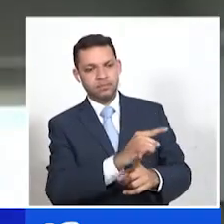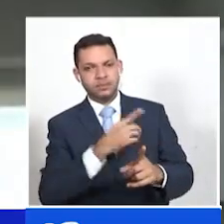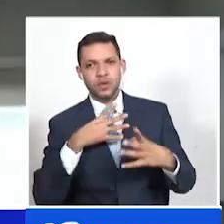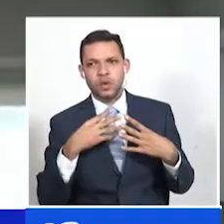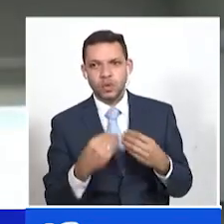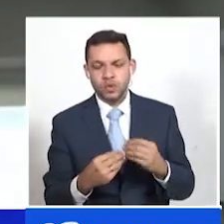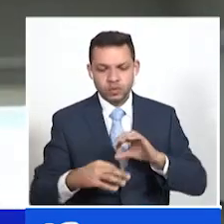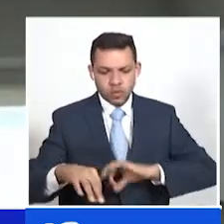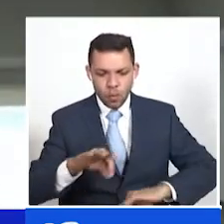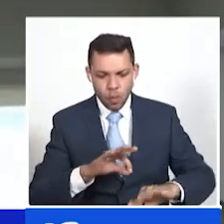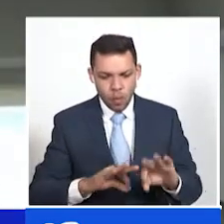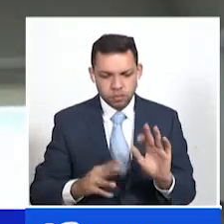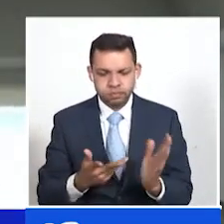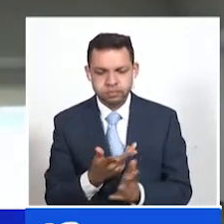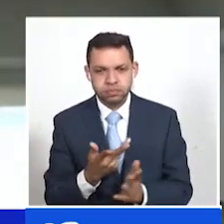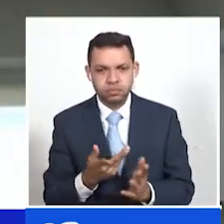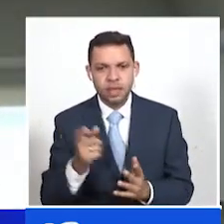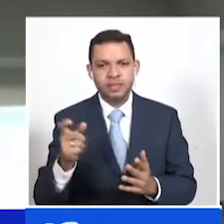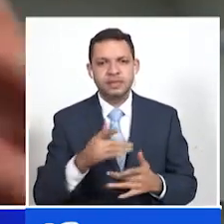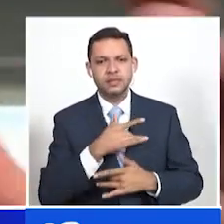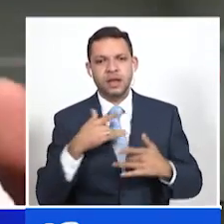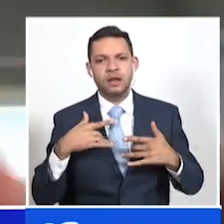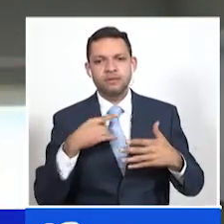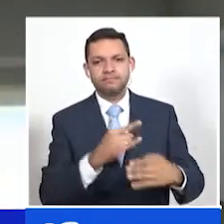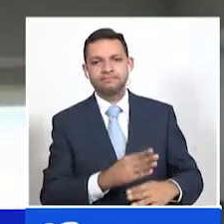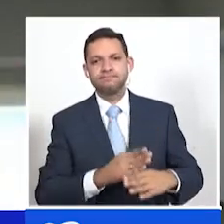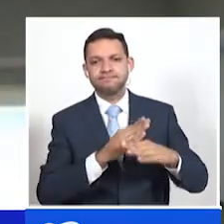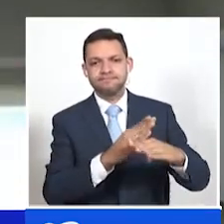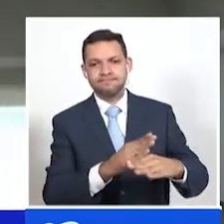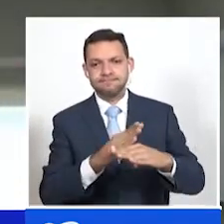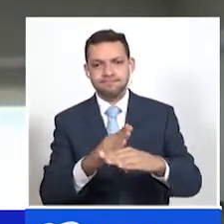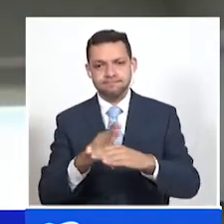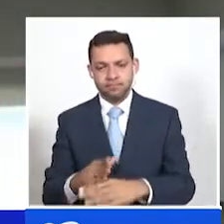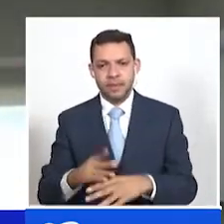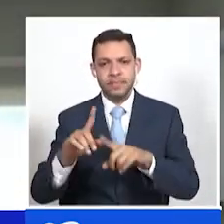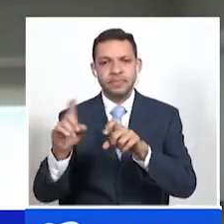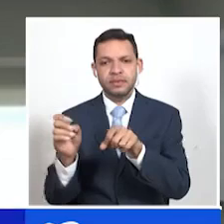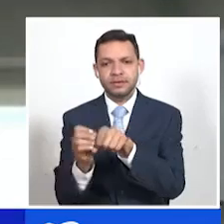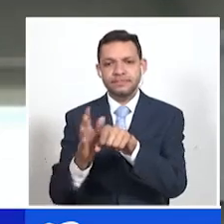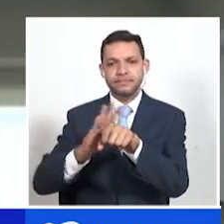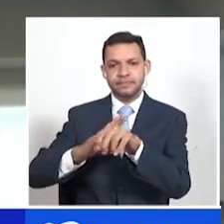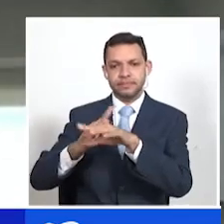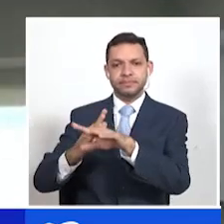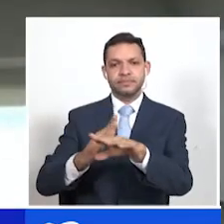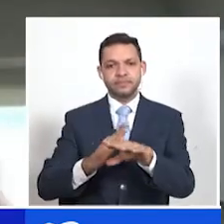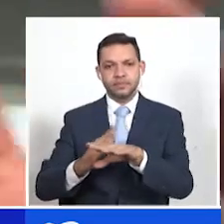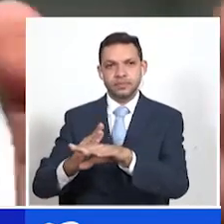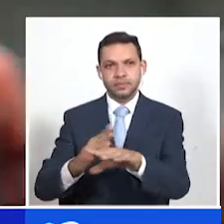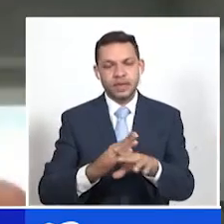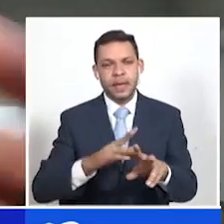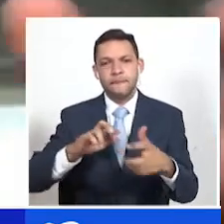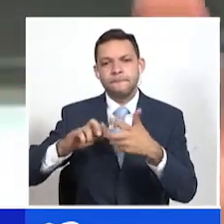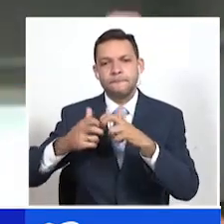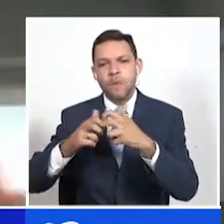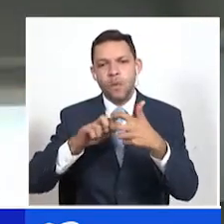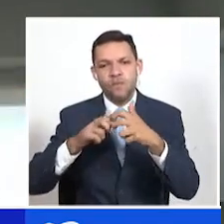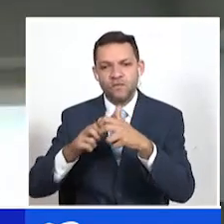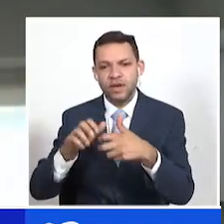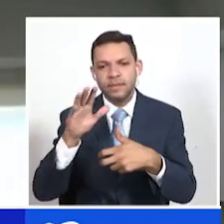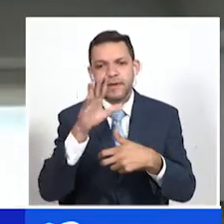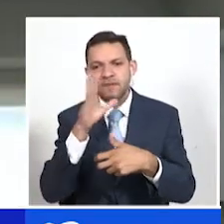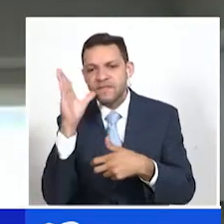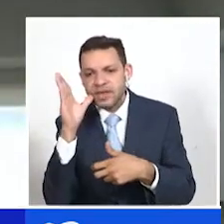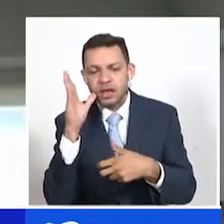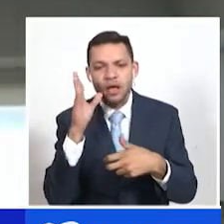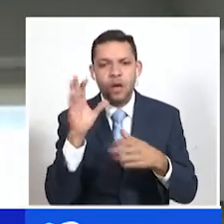es mantener todos los protocolos de seguridad frente al COVID para que no se generen contratiempos ni en las fincas ni en los